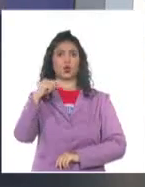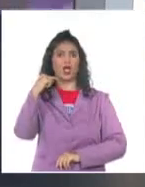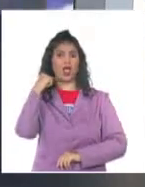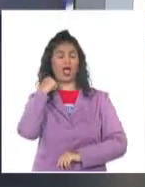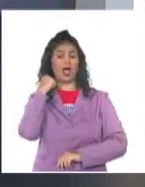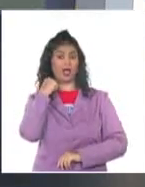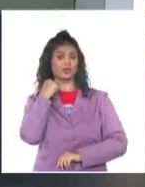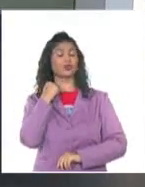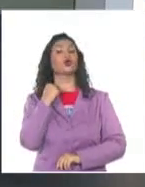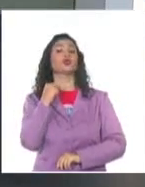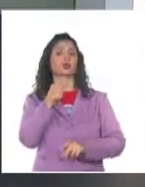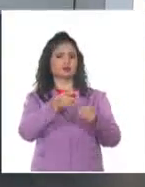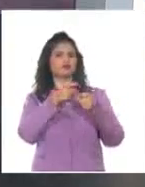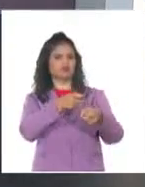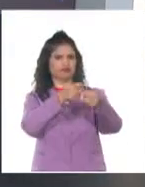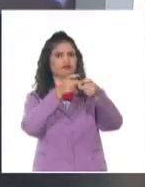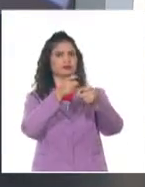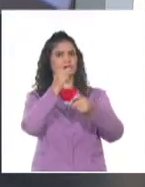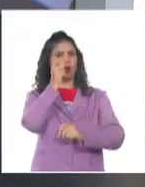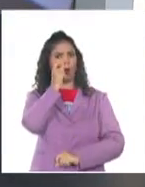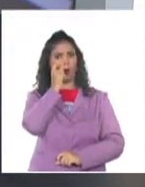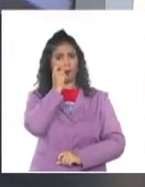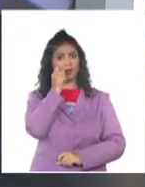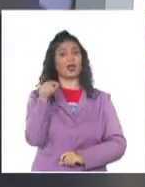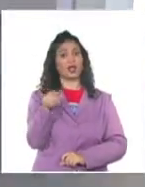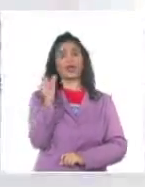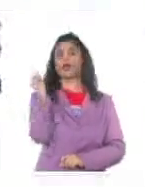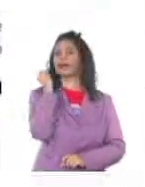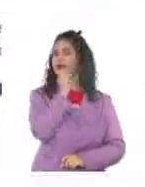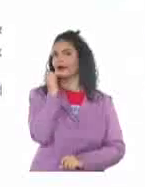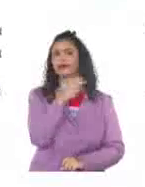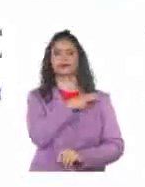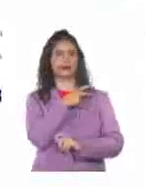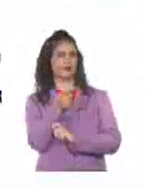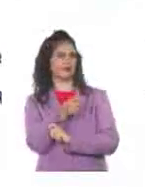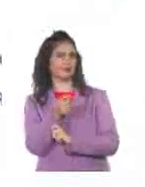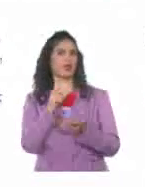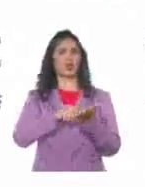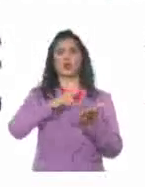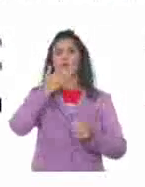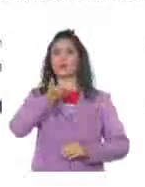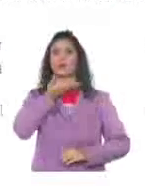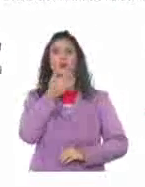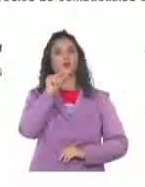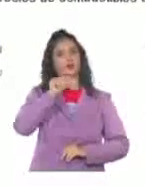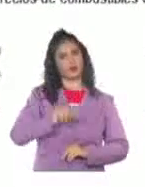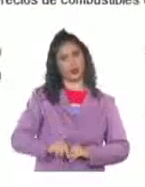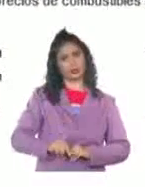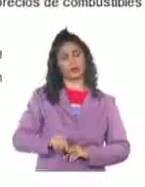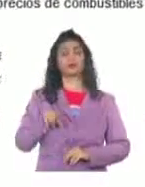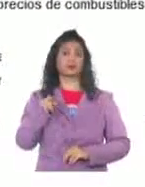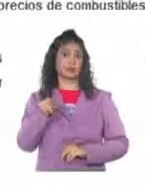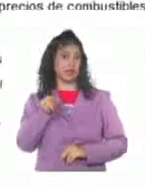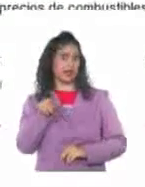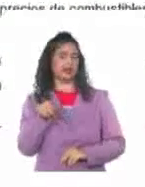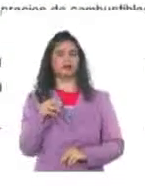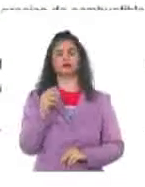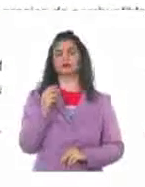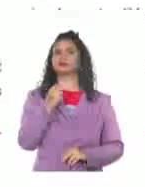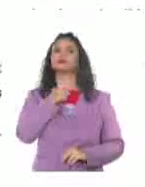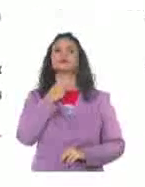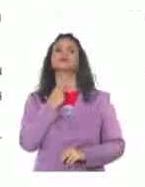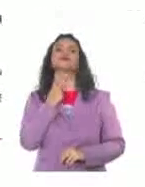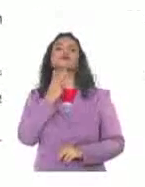Pinochet. Cantautor, poeta, profesor y activista. Víctor fue una de las voces más poderosas y comprometidas de la